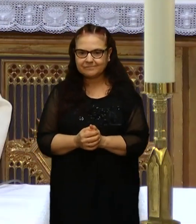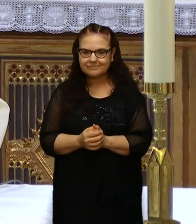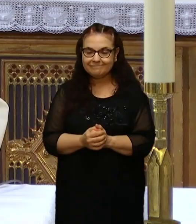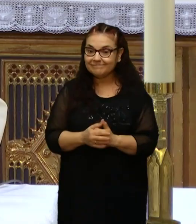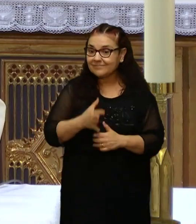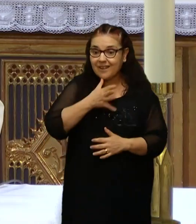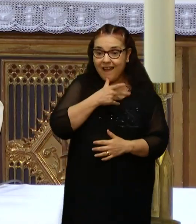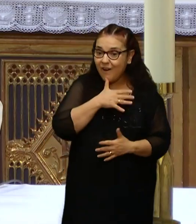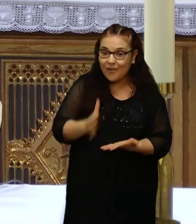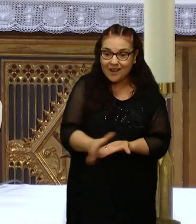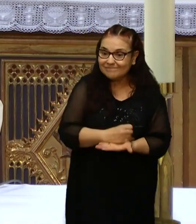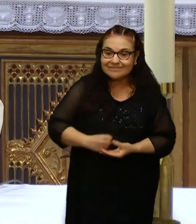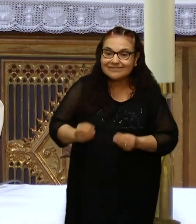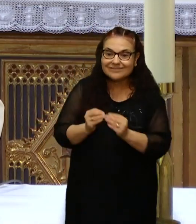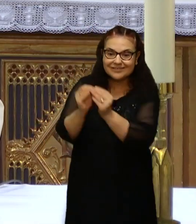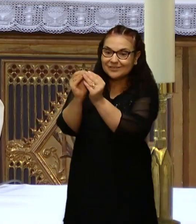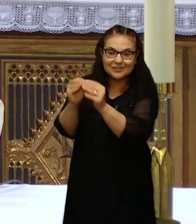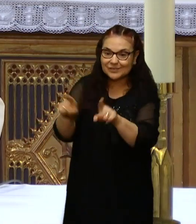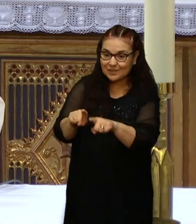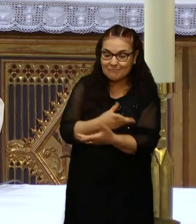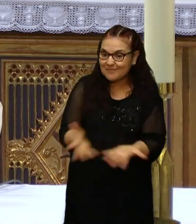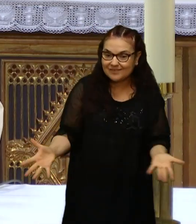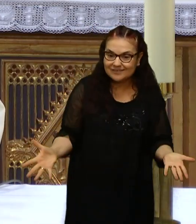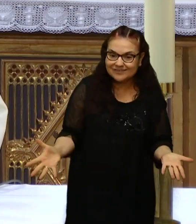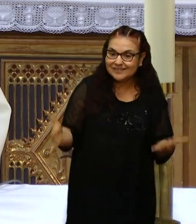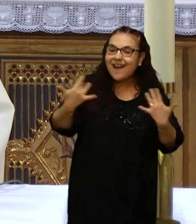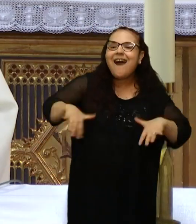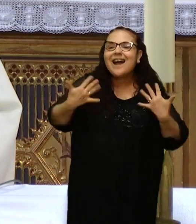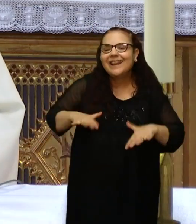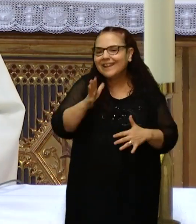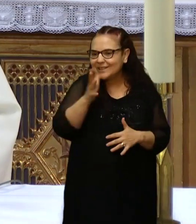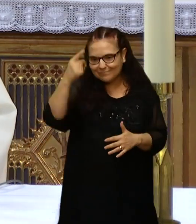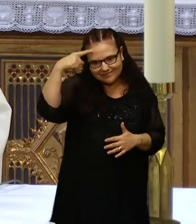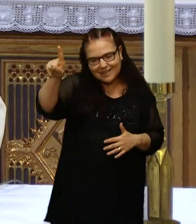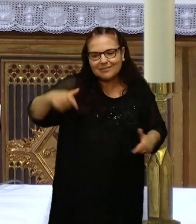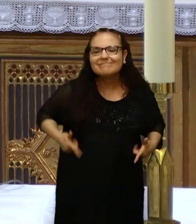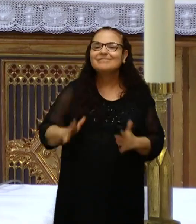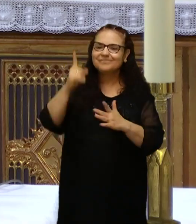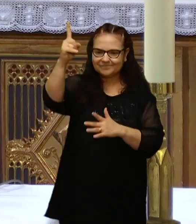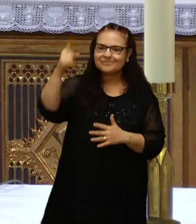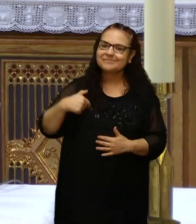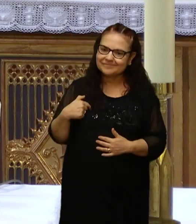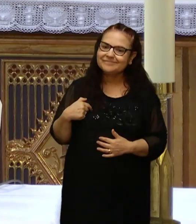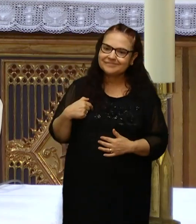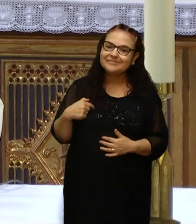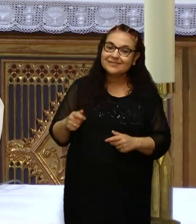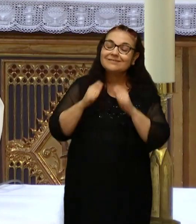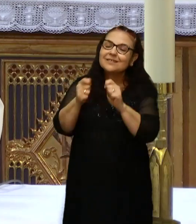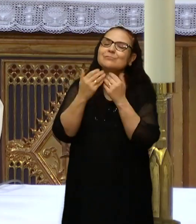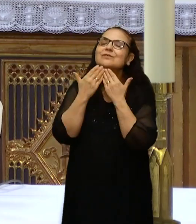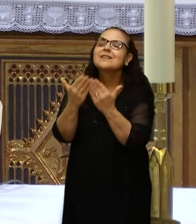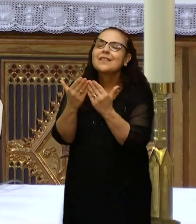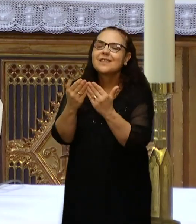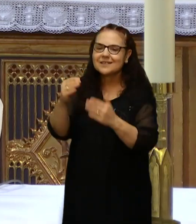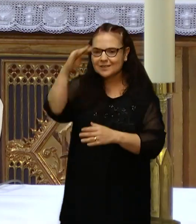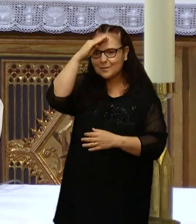Y ahora todos juntos, como hermanos y alegres por sabernos hijos de Dios, damos gracias al